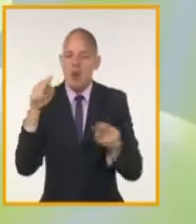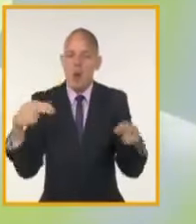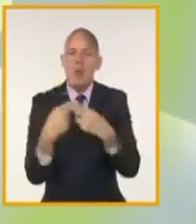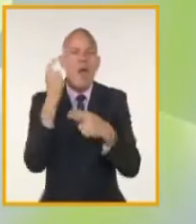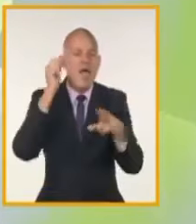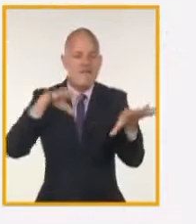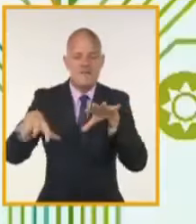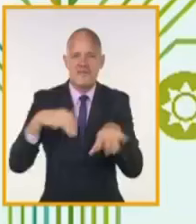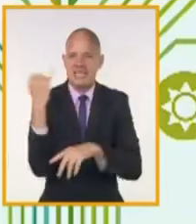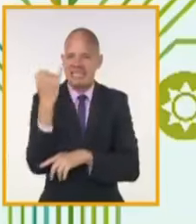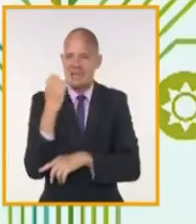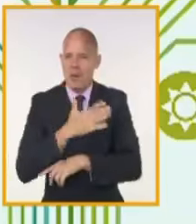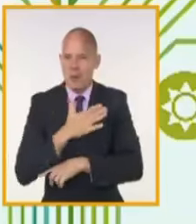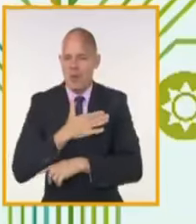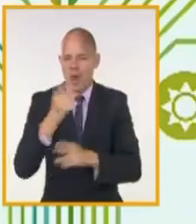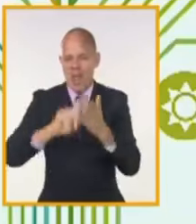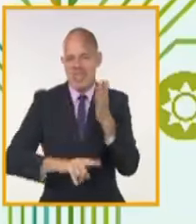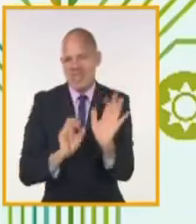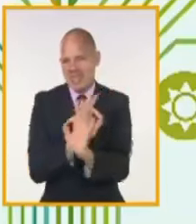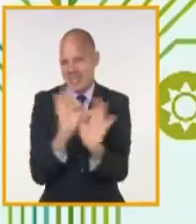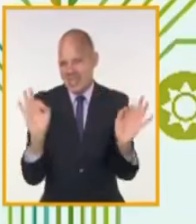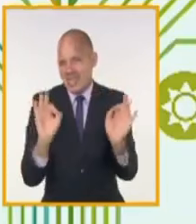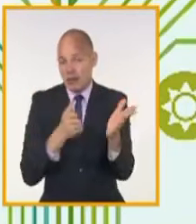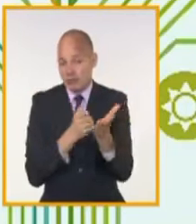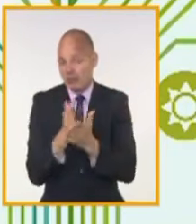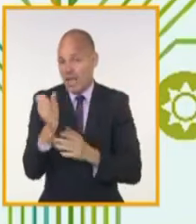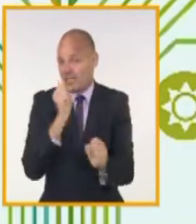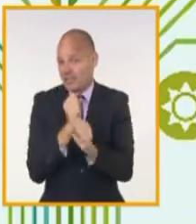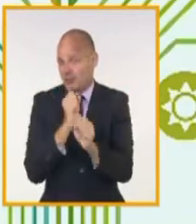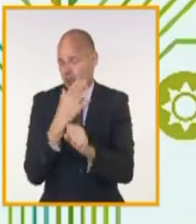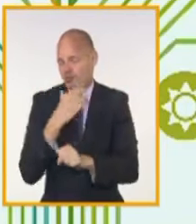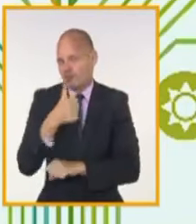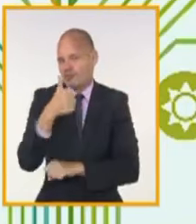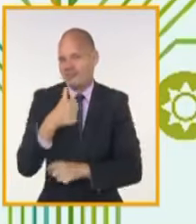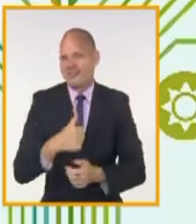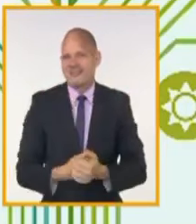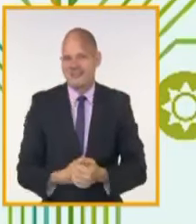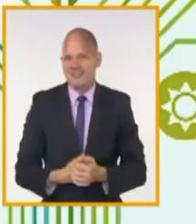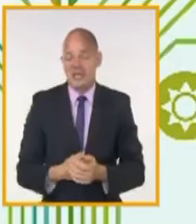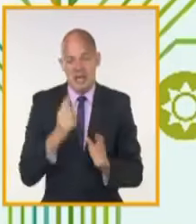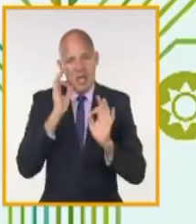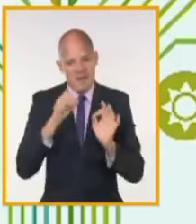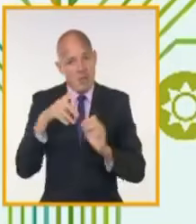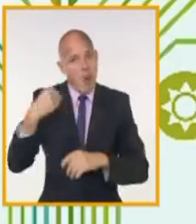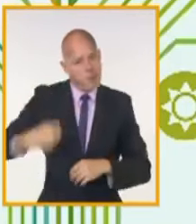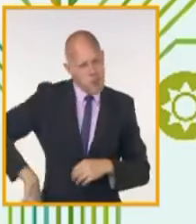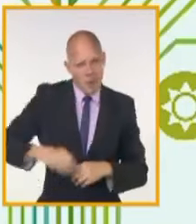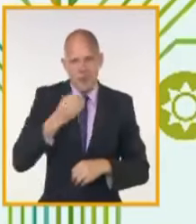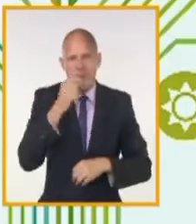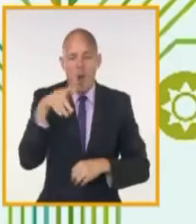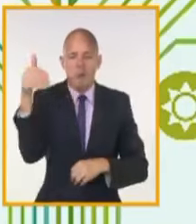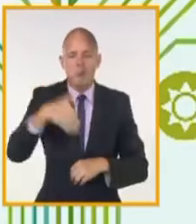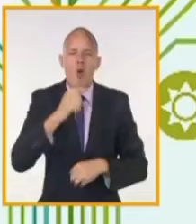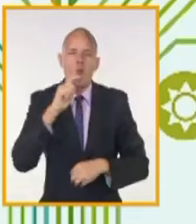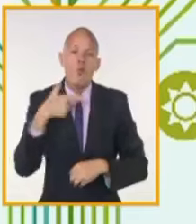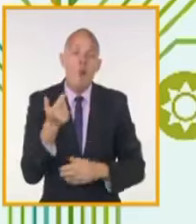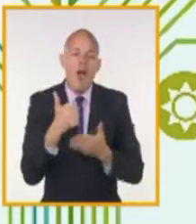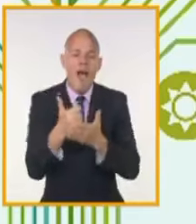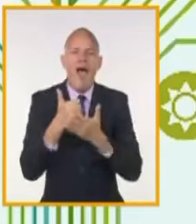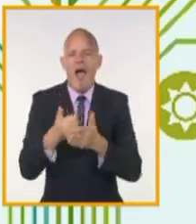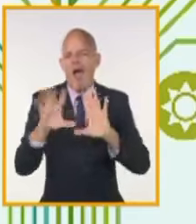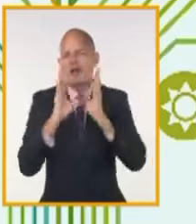internacional de energías renovables y eficiencia energética Esta es su oportunidad para participar en la transformación